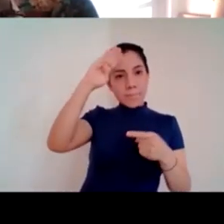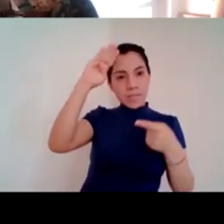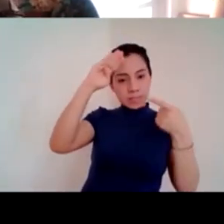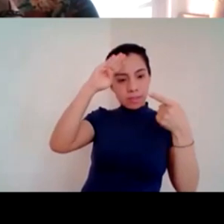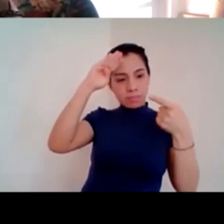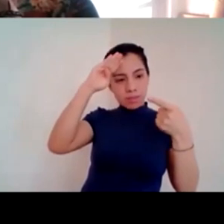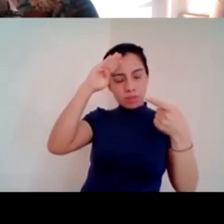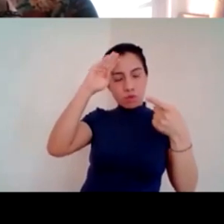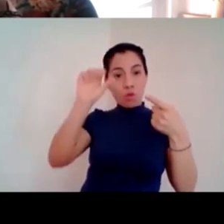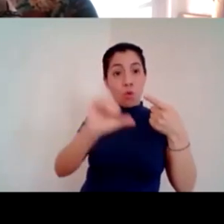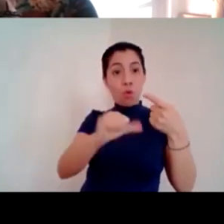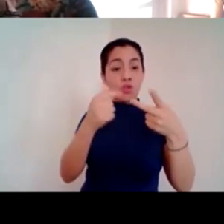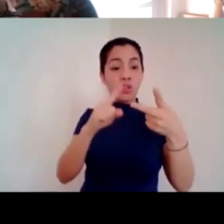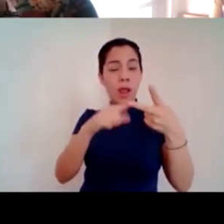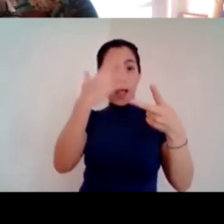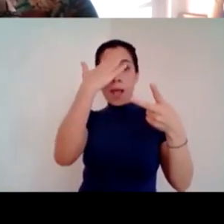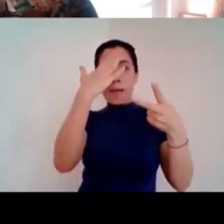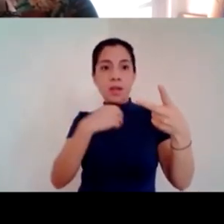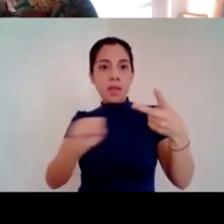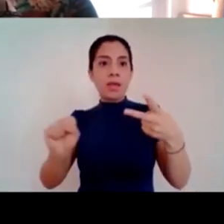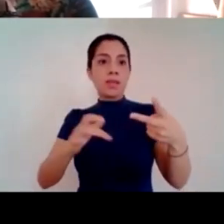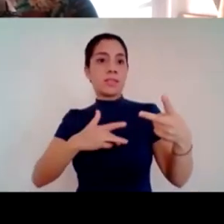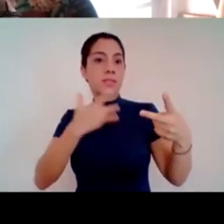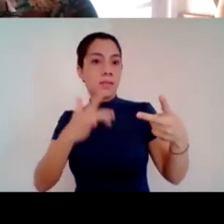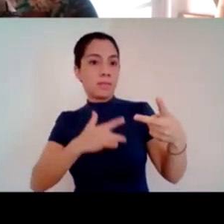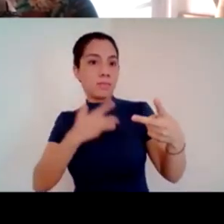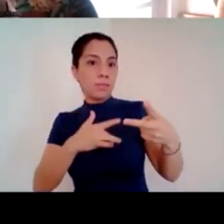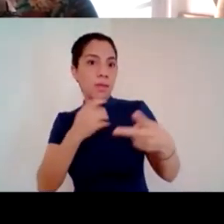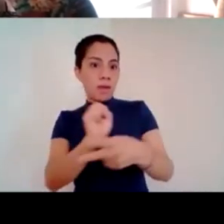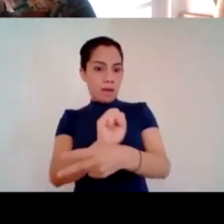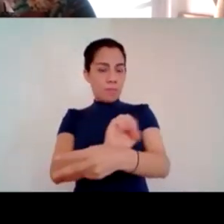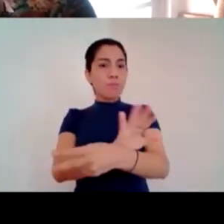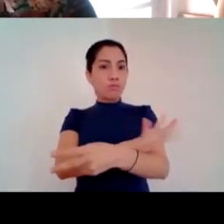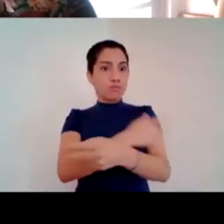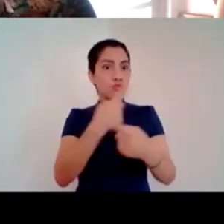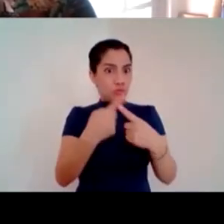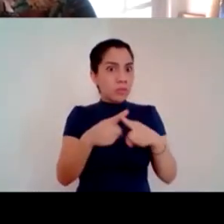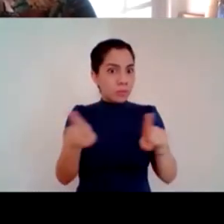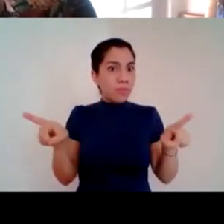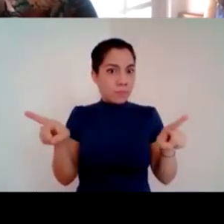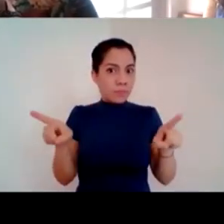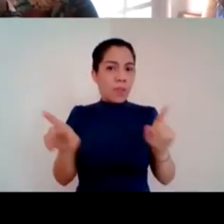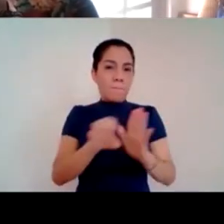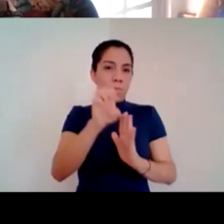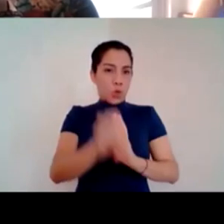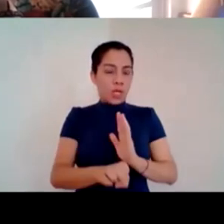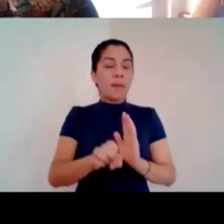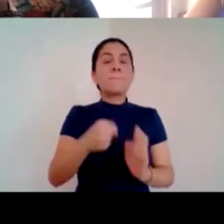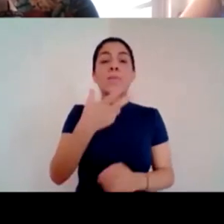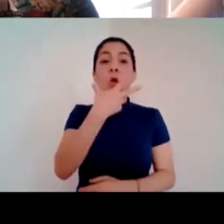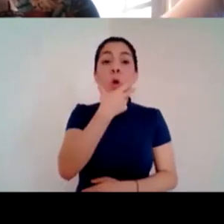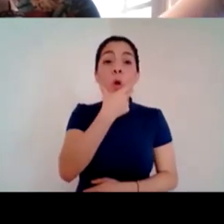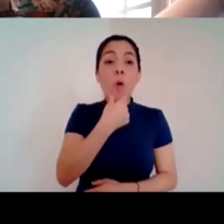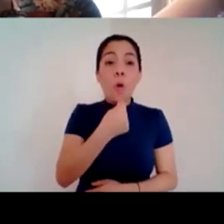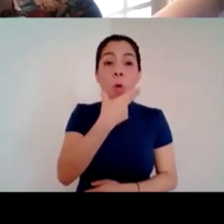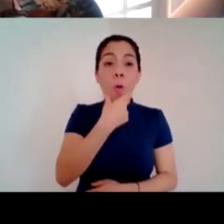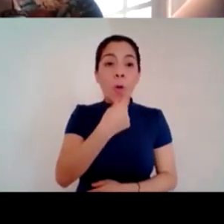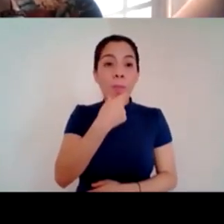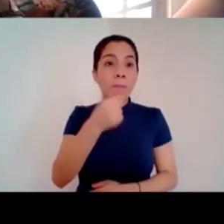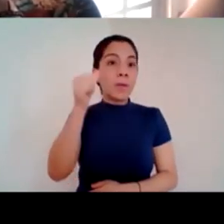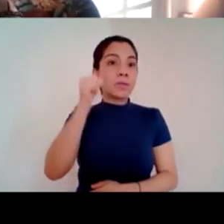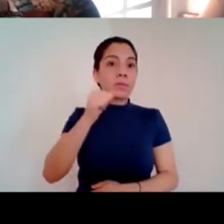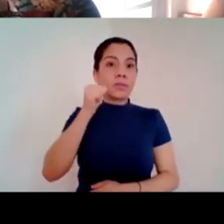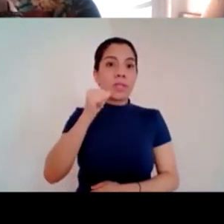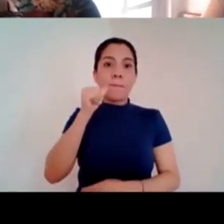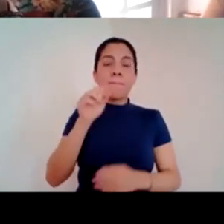percibir sentir oigan los varones hemos sido malditos en ese campo porque hemos pensado las